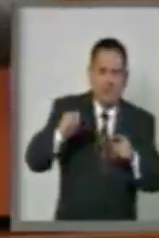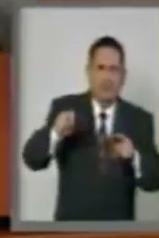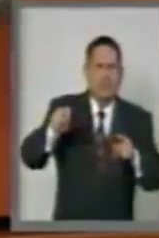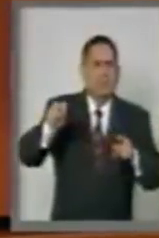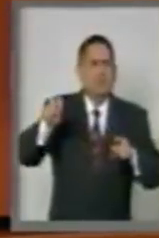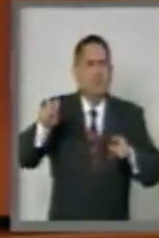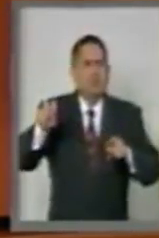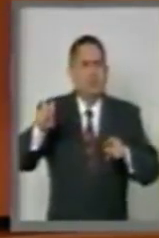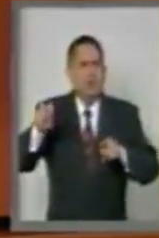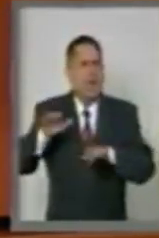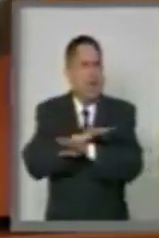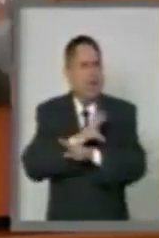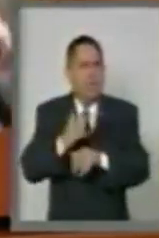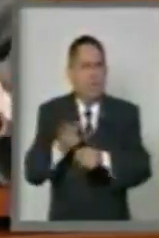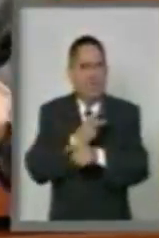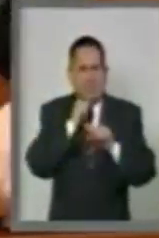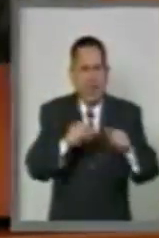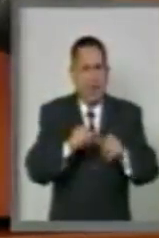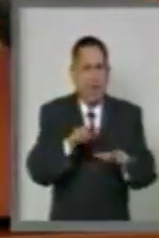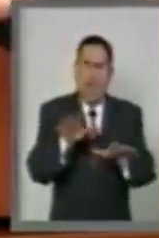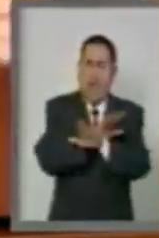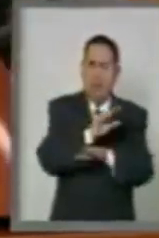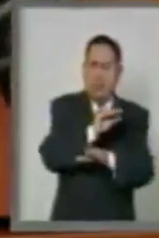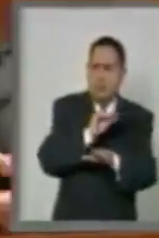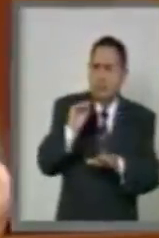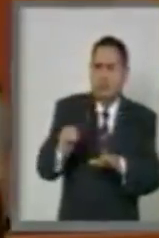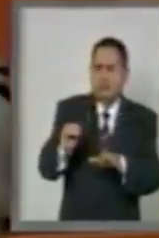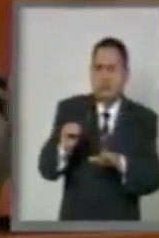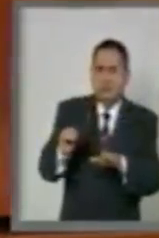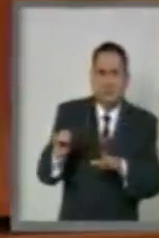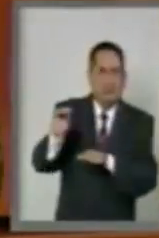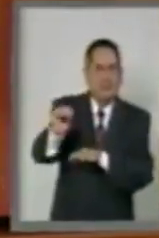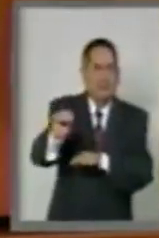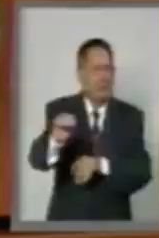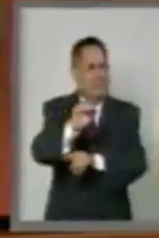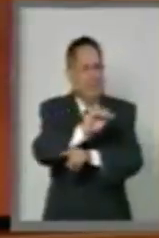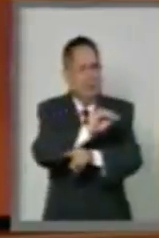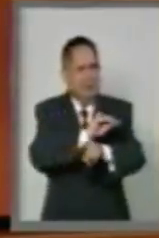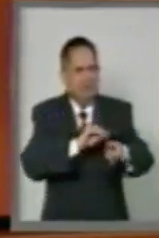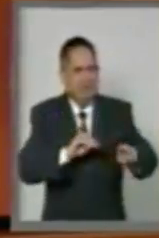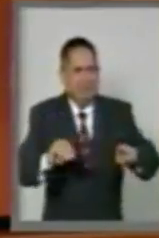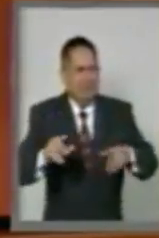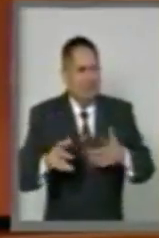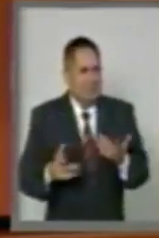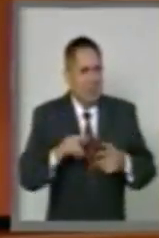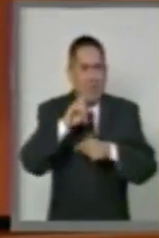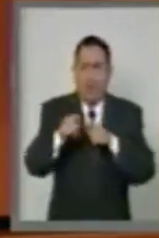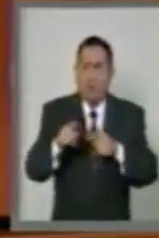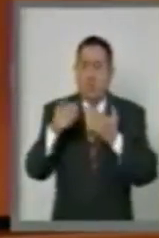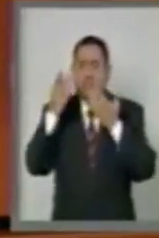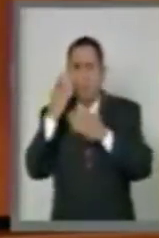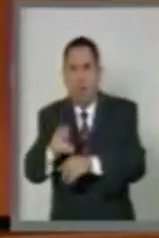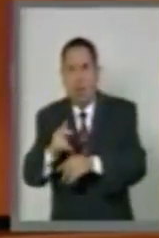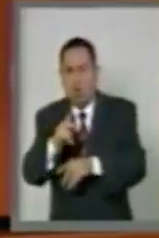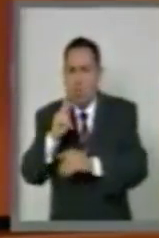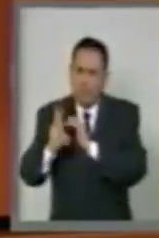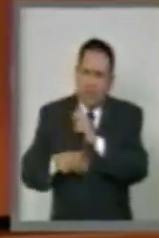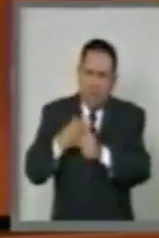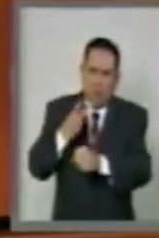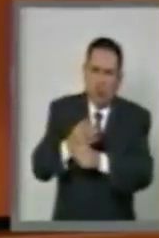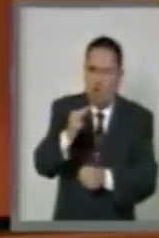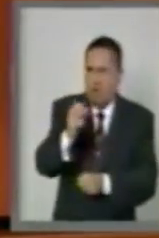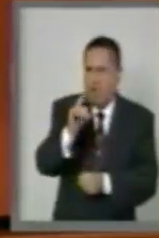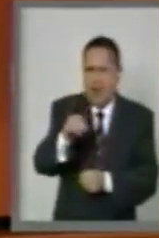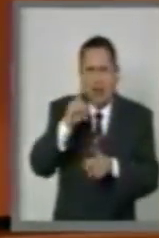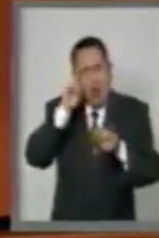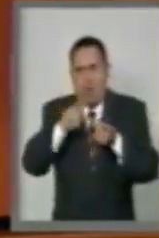no le pasa nada, de ahí brincan a otro lado y acá, y luego estarán en el Banco de Reconstrucción y Fomento,